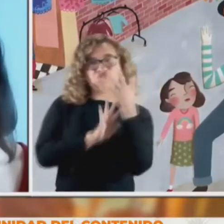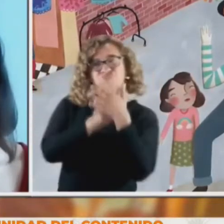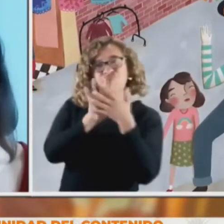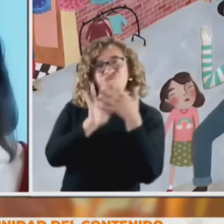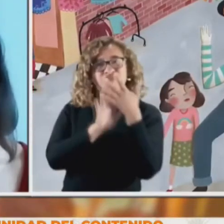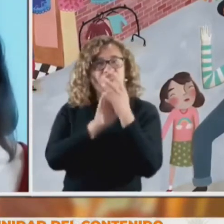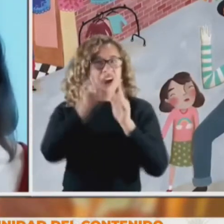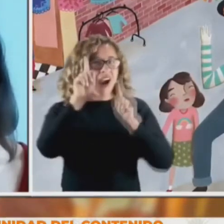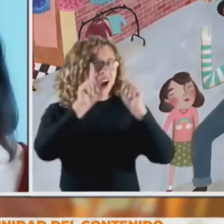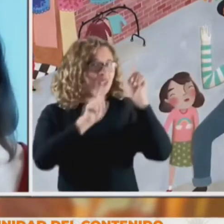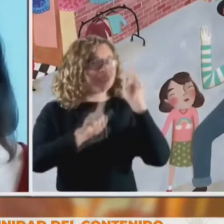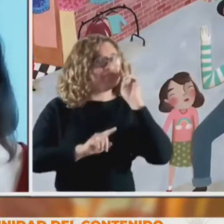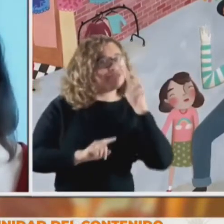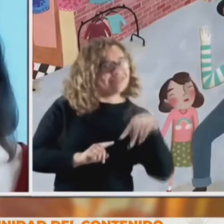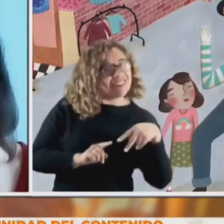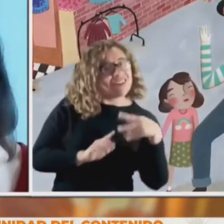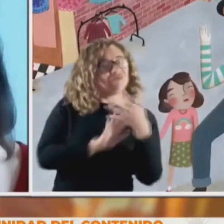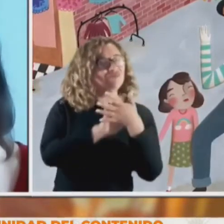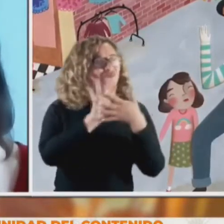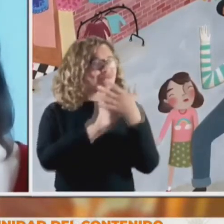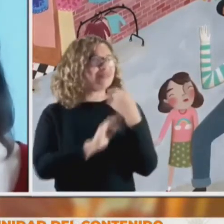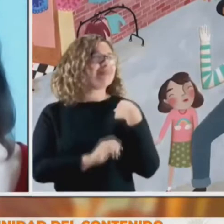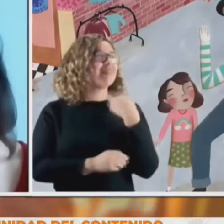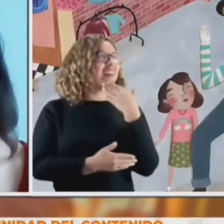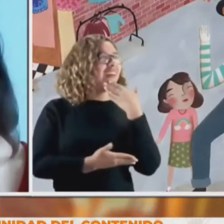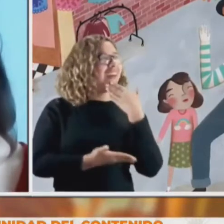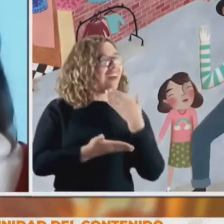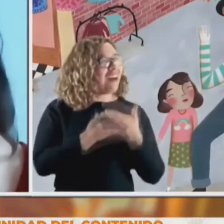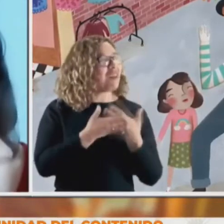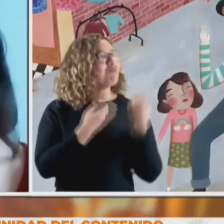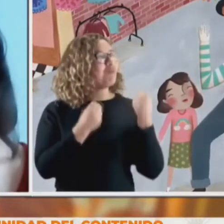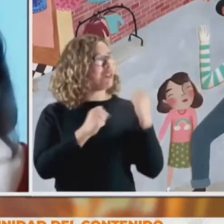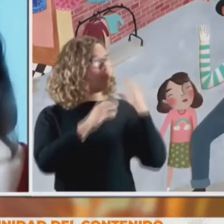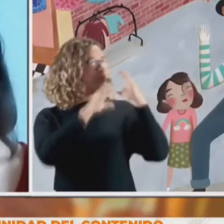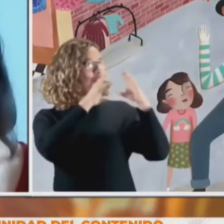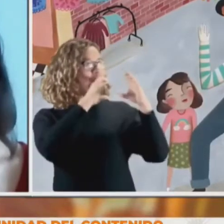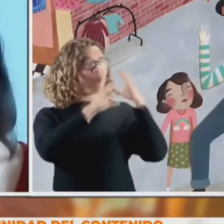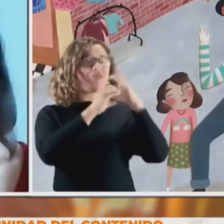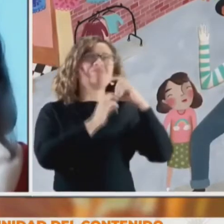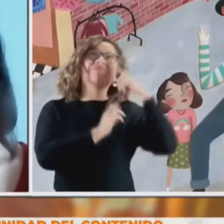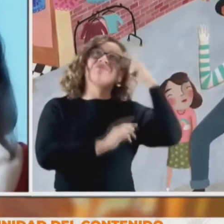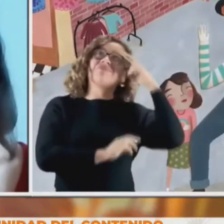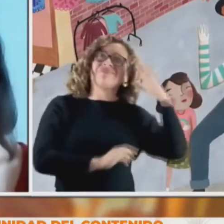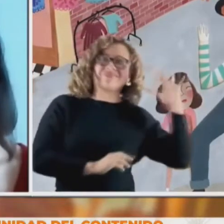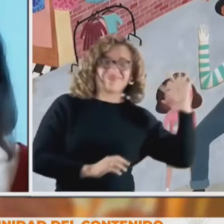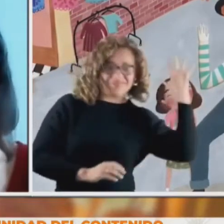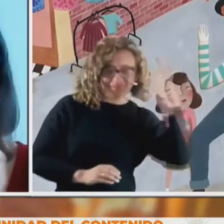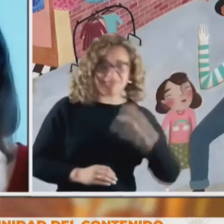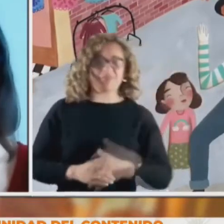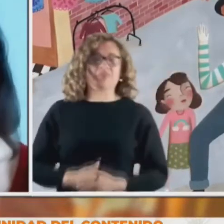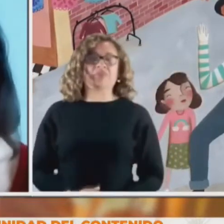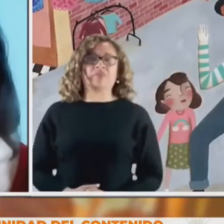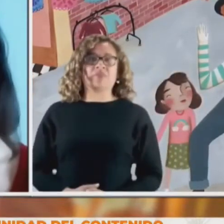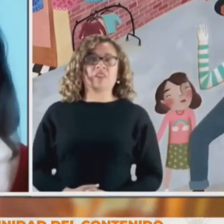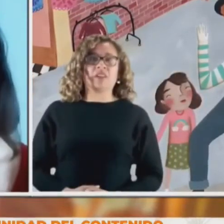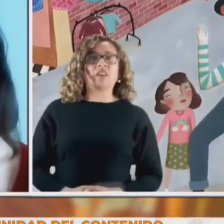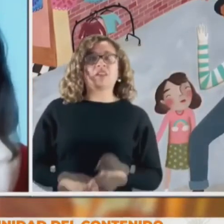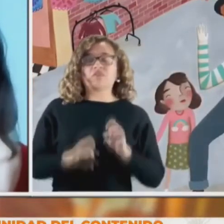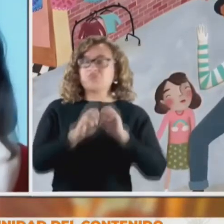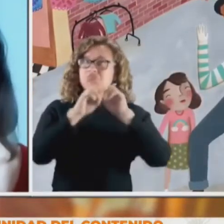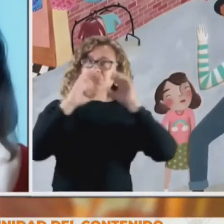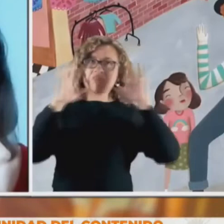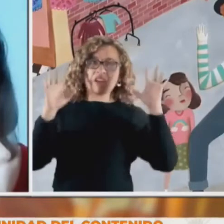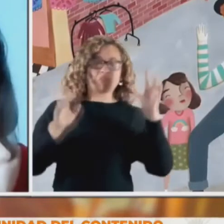títulos en formato audiolibros por 3 meses, así que partió el 23 de abril, mayo, junio, julio. Hasta